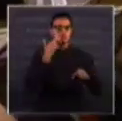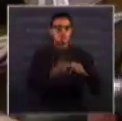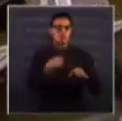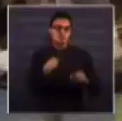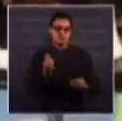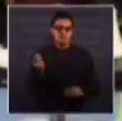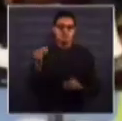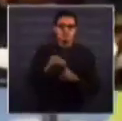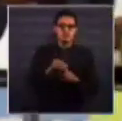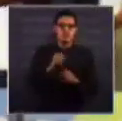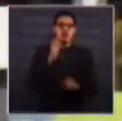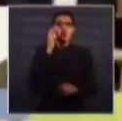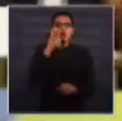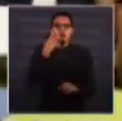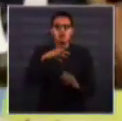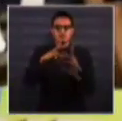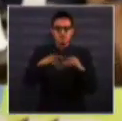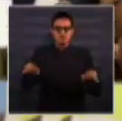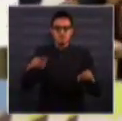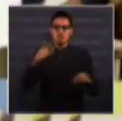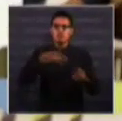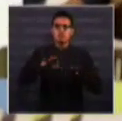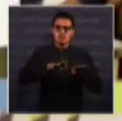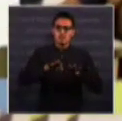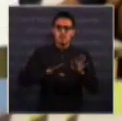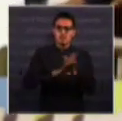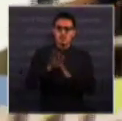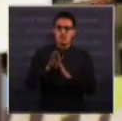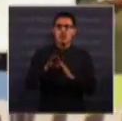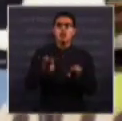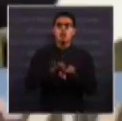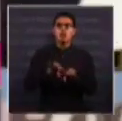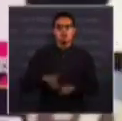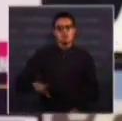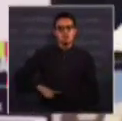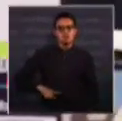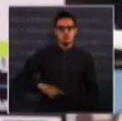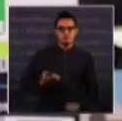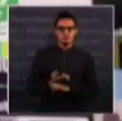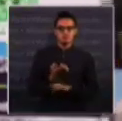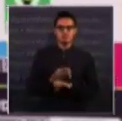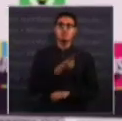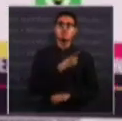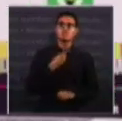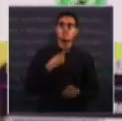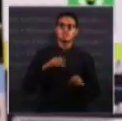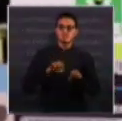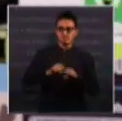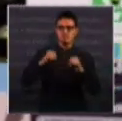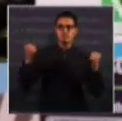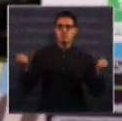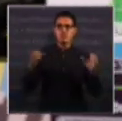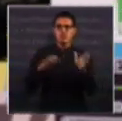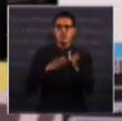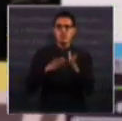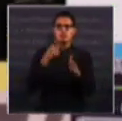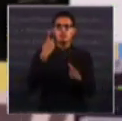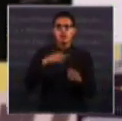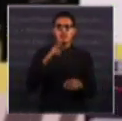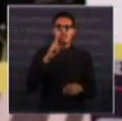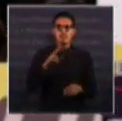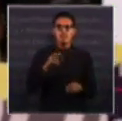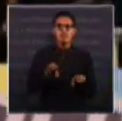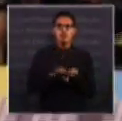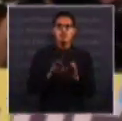conozco. Necesitamos trabajar. Llegando al gobierno del estado, tendremos que destapar la caja de Pandora para saber en qué condiciones está